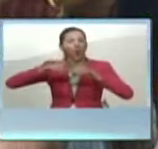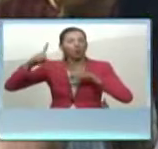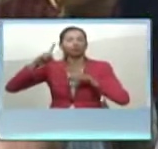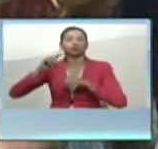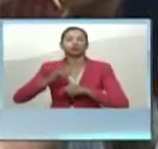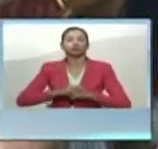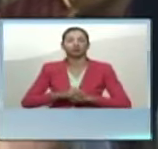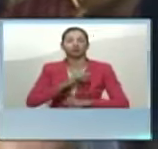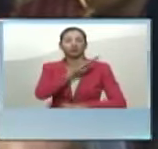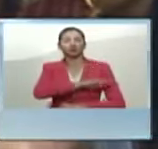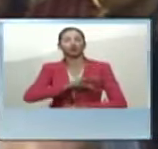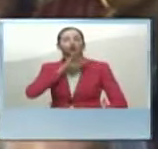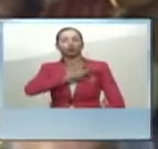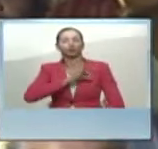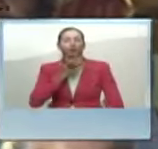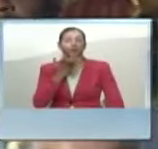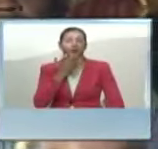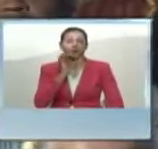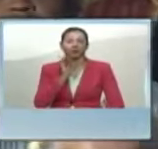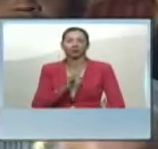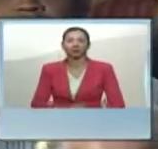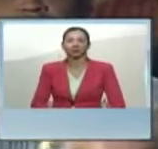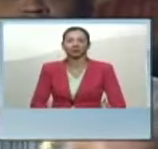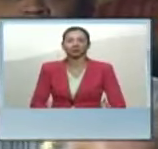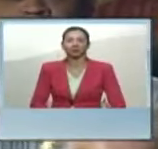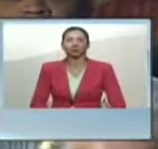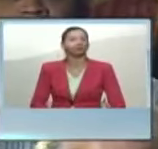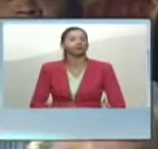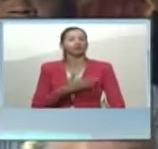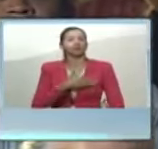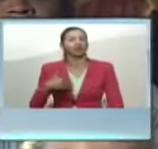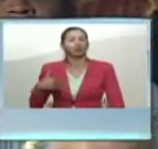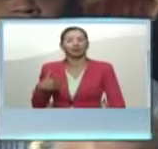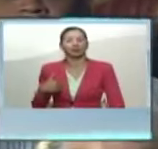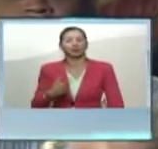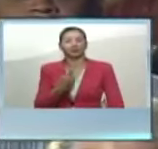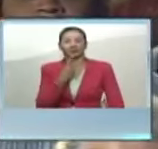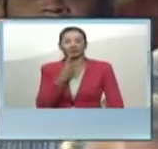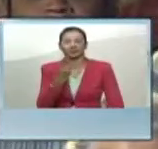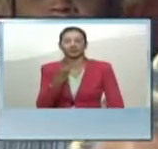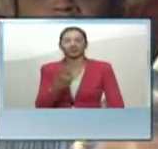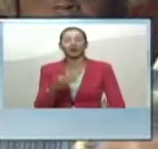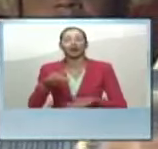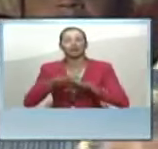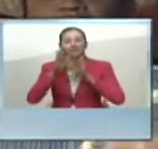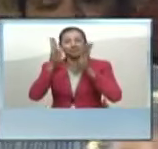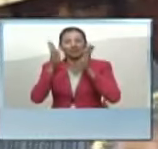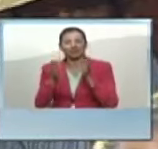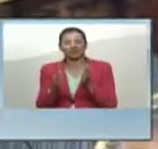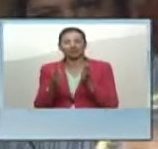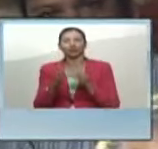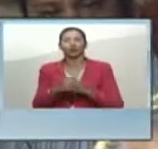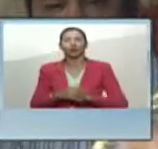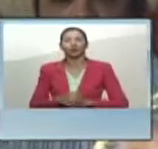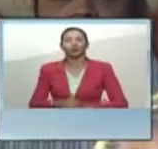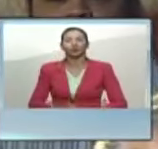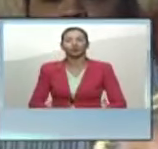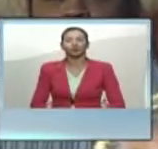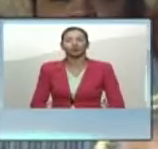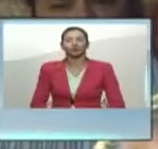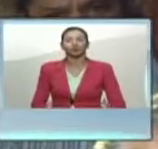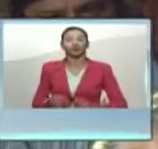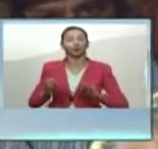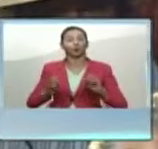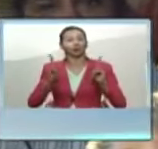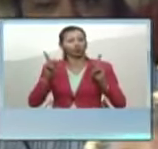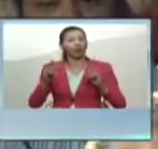misiones sociales y que queríamos, bueno, decirle al ministro Quevedo, hay oportunidades